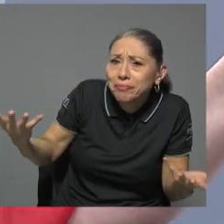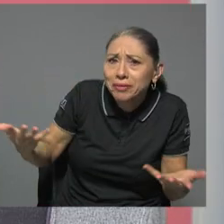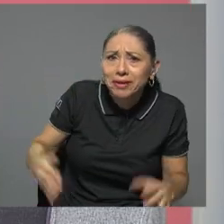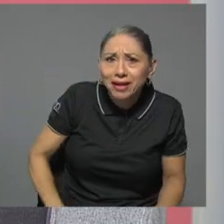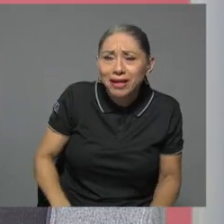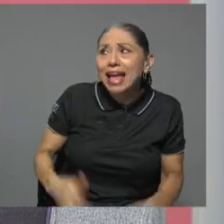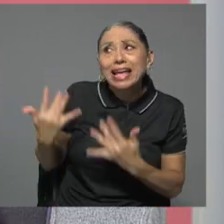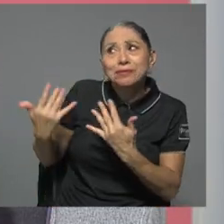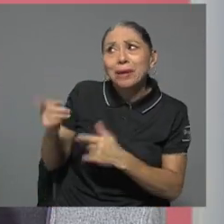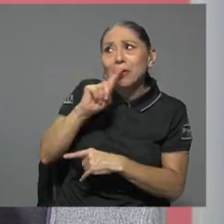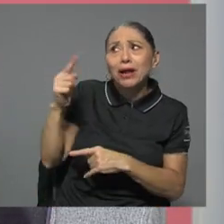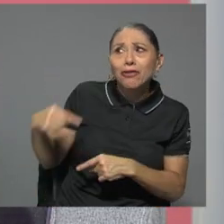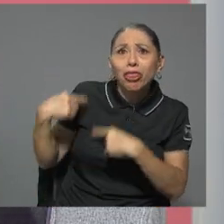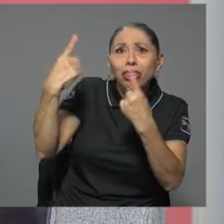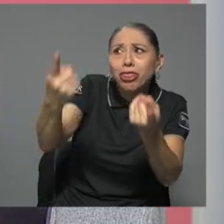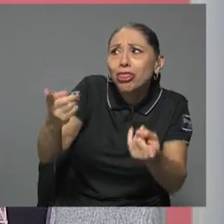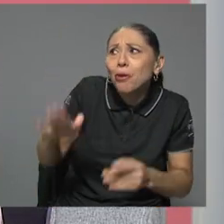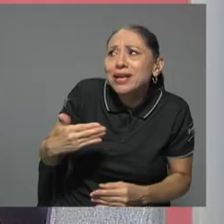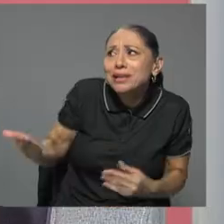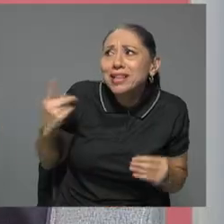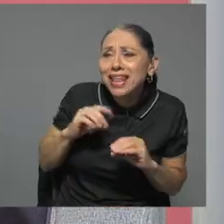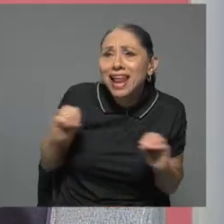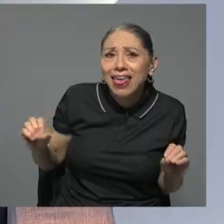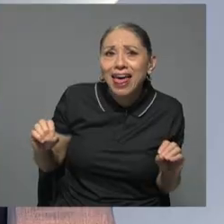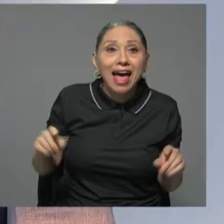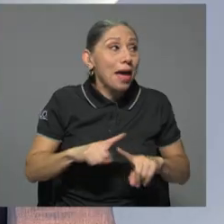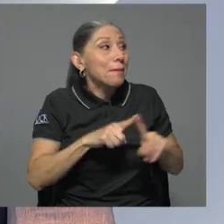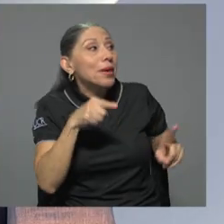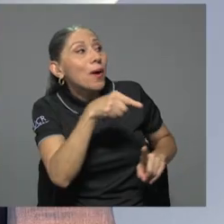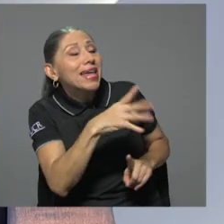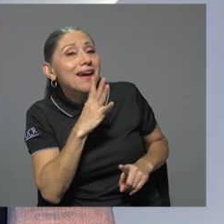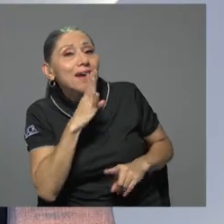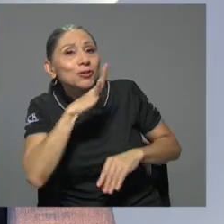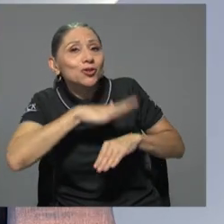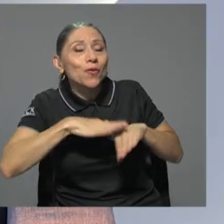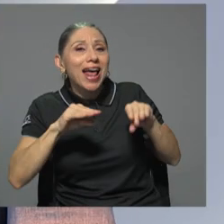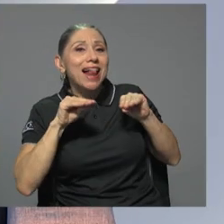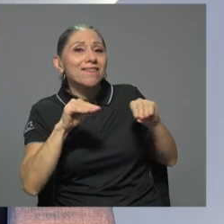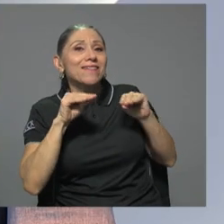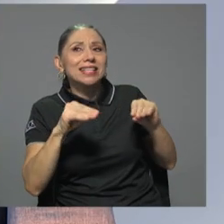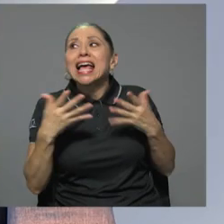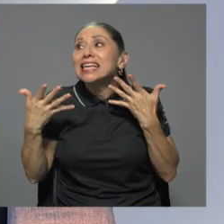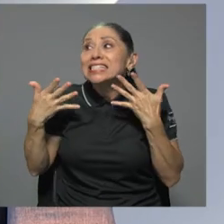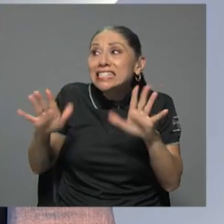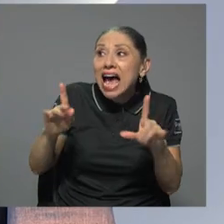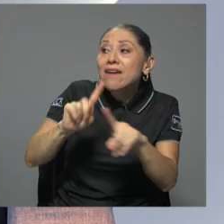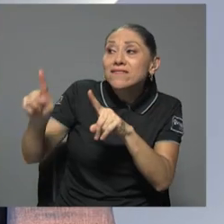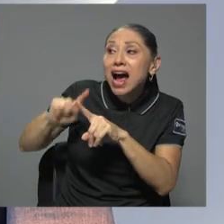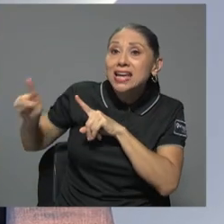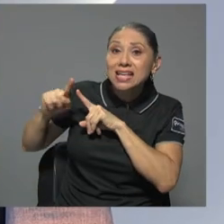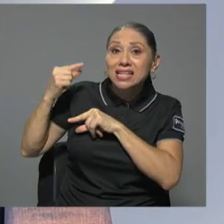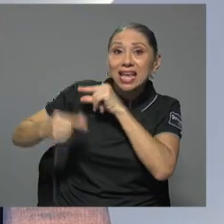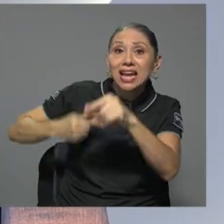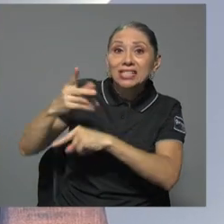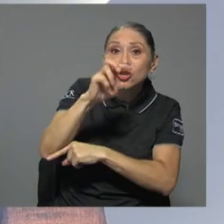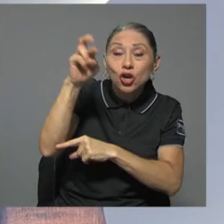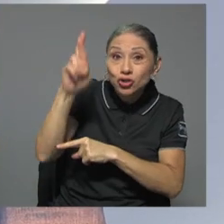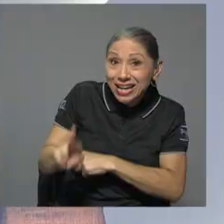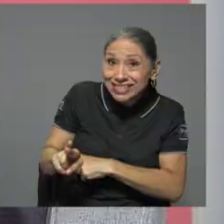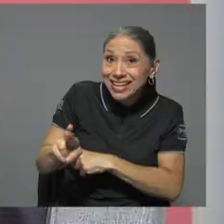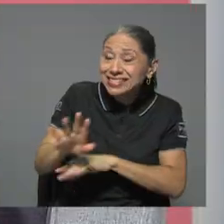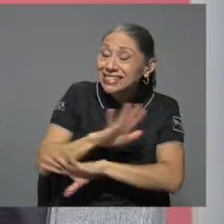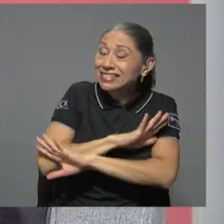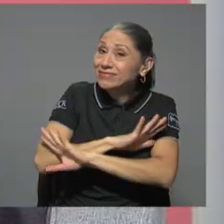porque nos va a hacer ahí hablamos de lo que dice así en escena ya hemos condenado a varias generaciones de costarricenses a varias generaciones